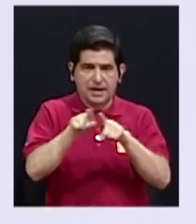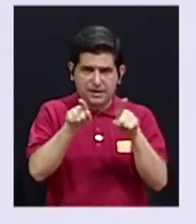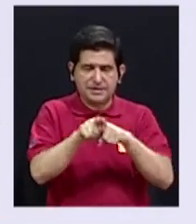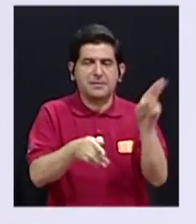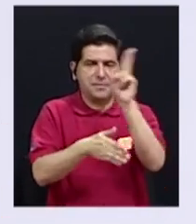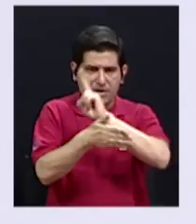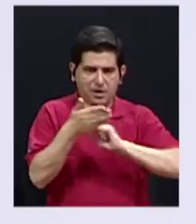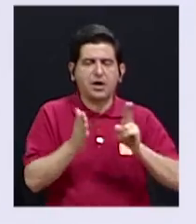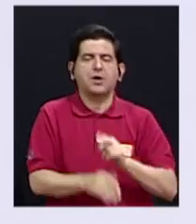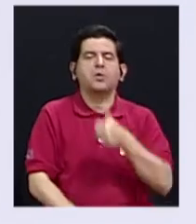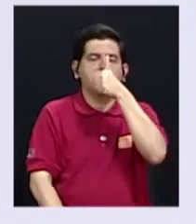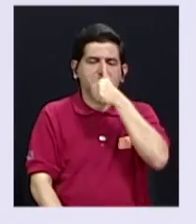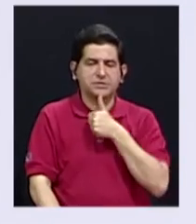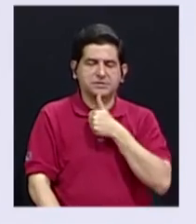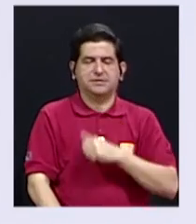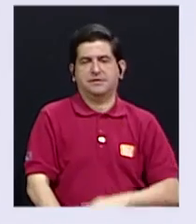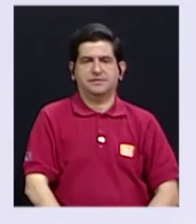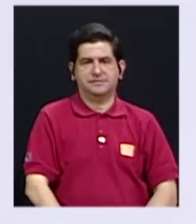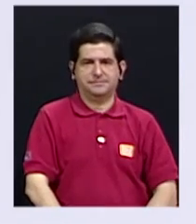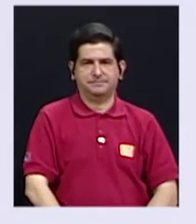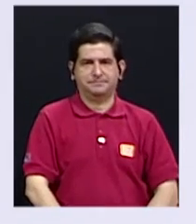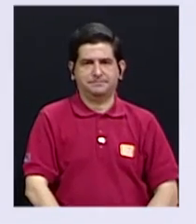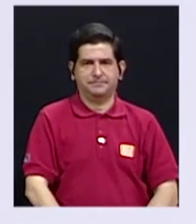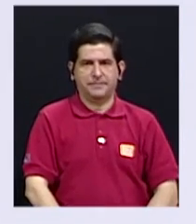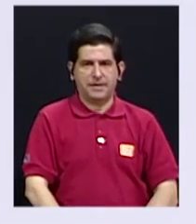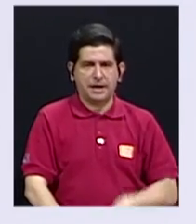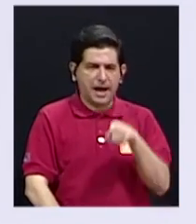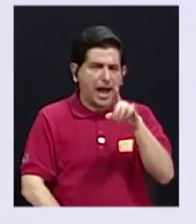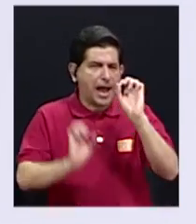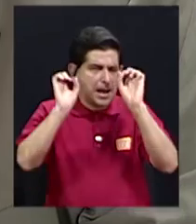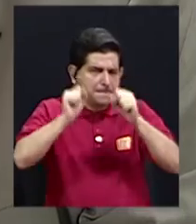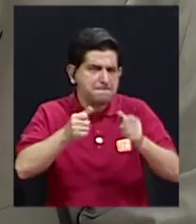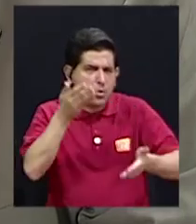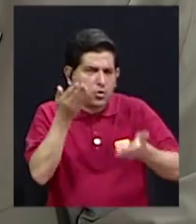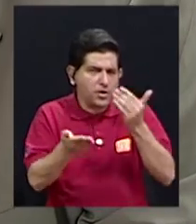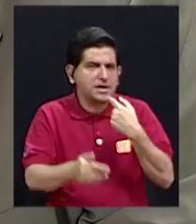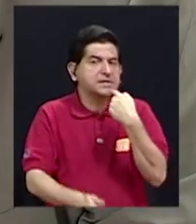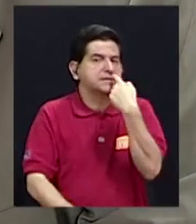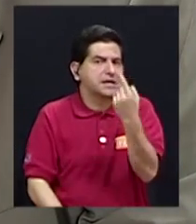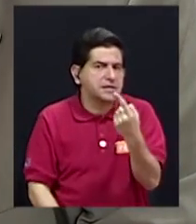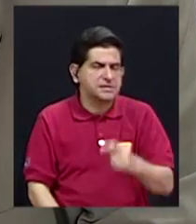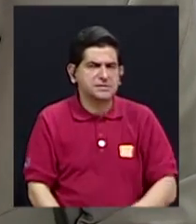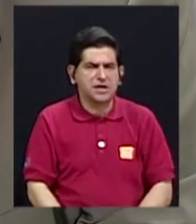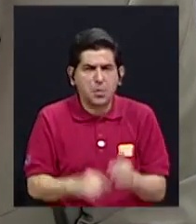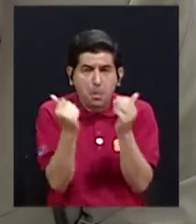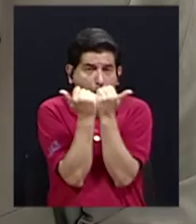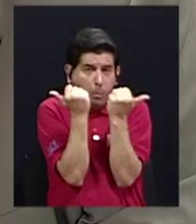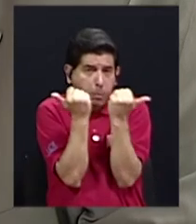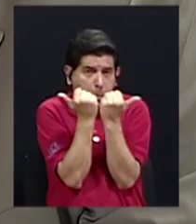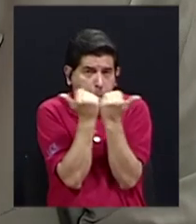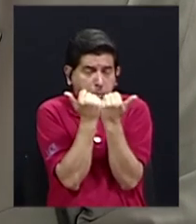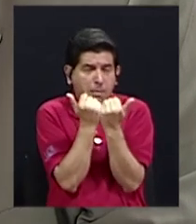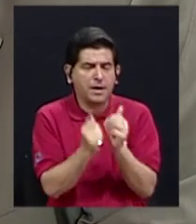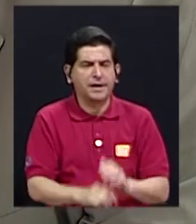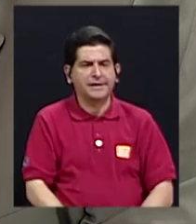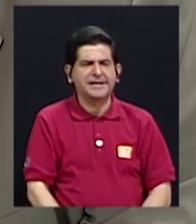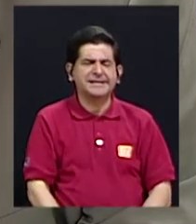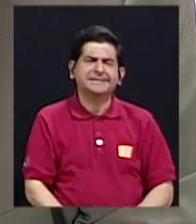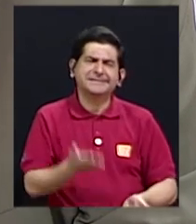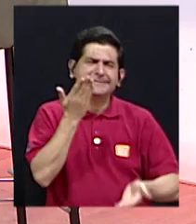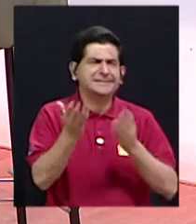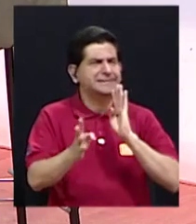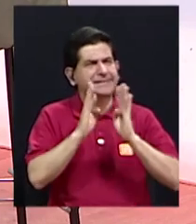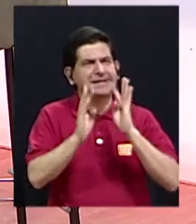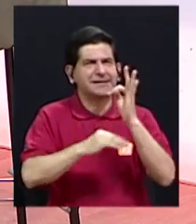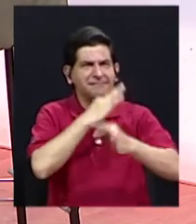universidades privadas ahí sí por estar diciendo que hay saturación podríamos hablar de